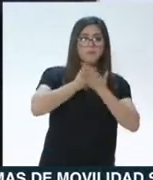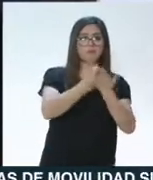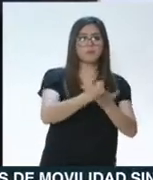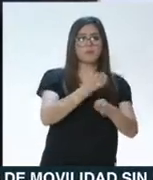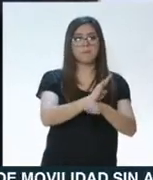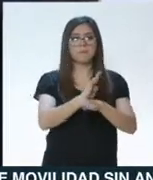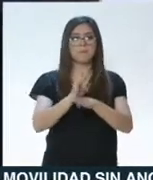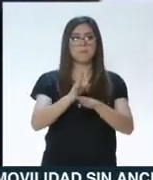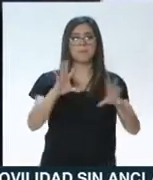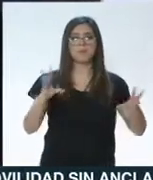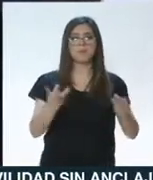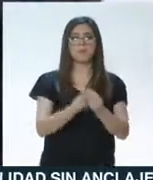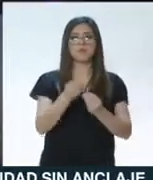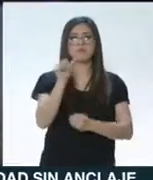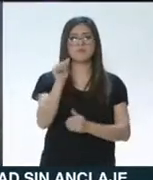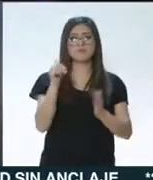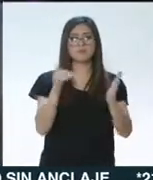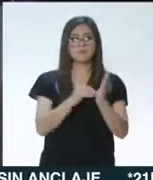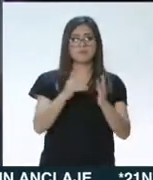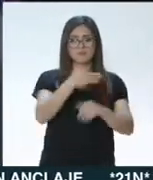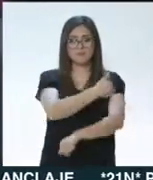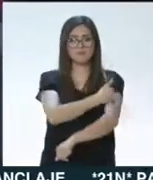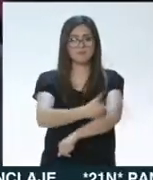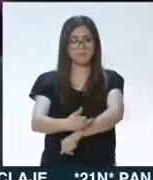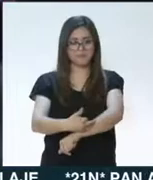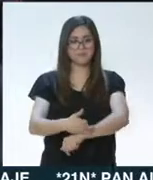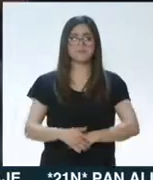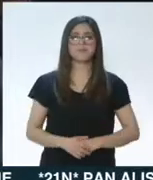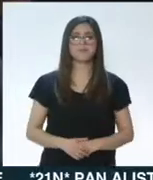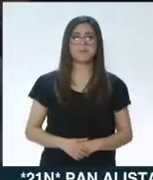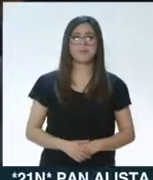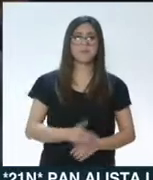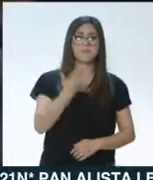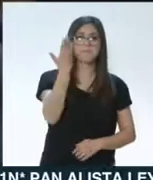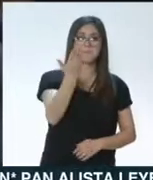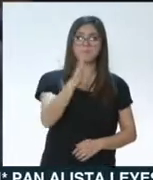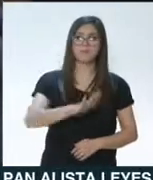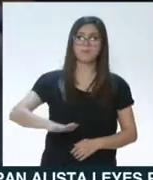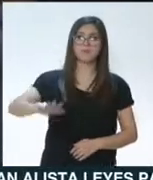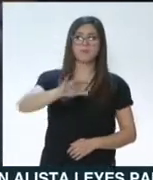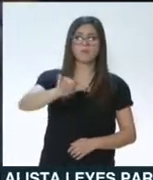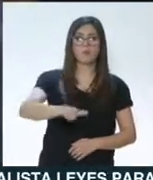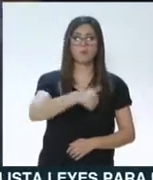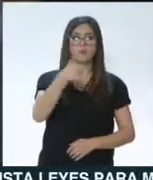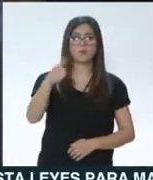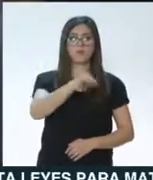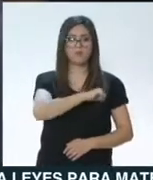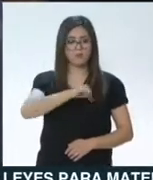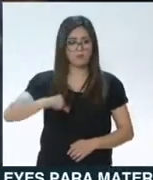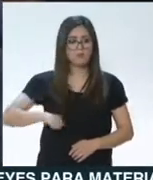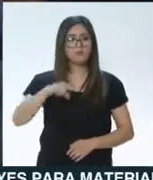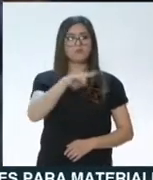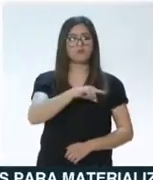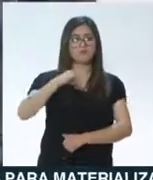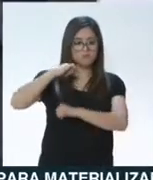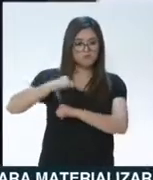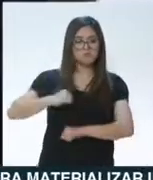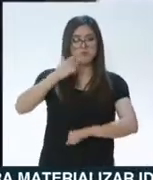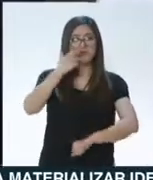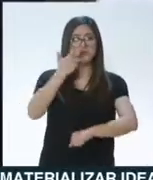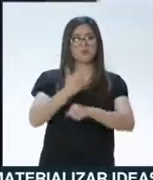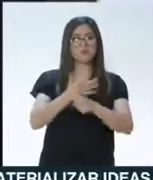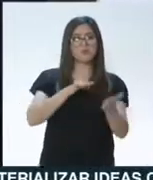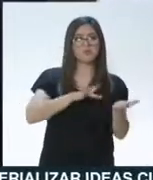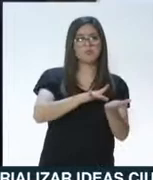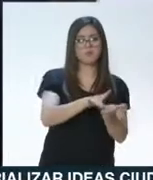más de 16,000 familias. Invitó a las otras demarcaciones en la capital a que también asuman el programa. A través